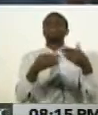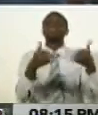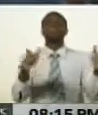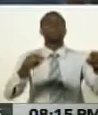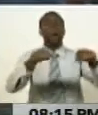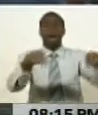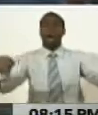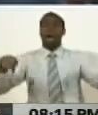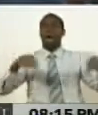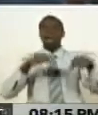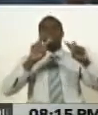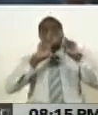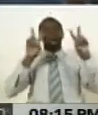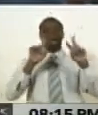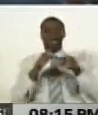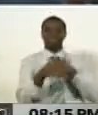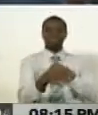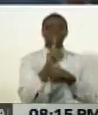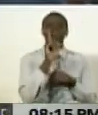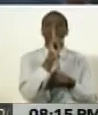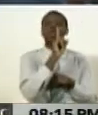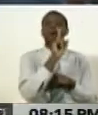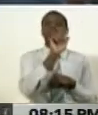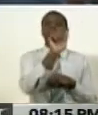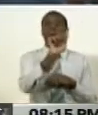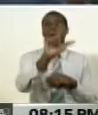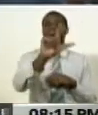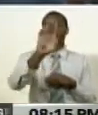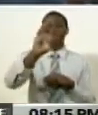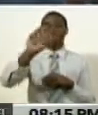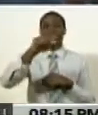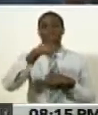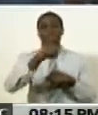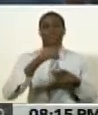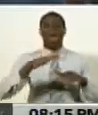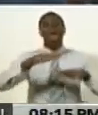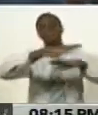de paz en el municipio Alberto Arbelo Torrealba, en nuestra Sabaneta querida,